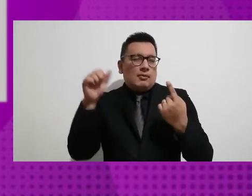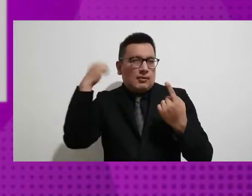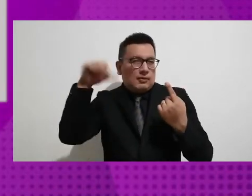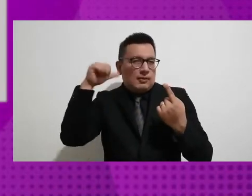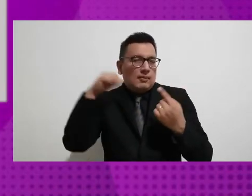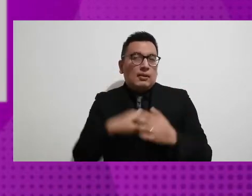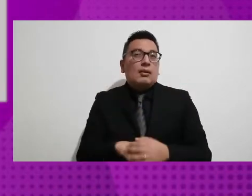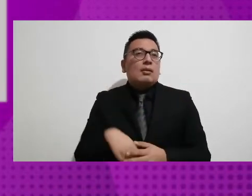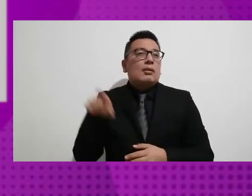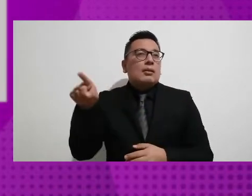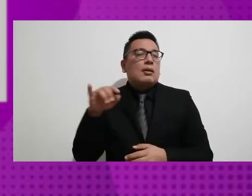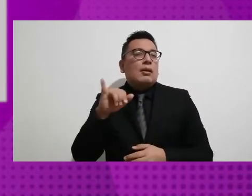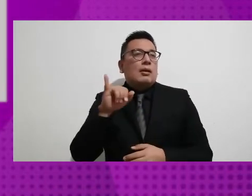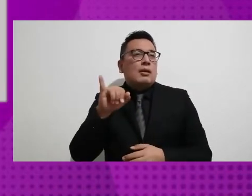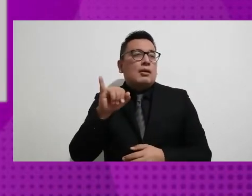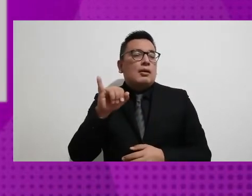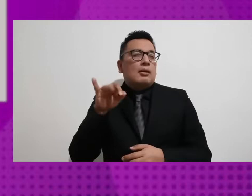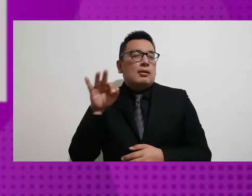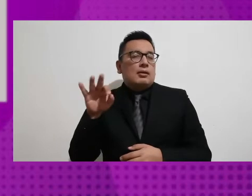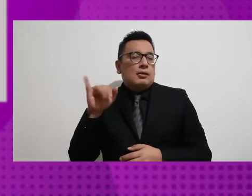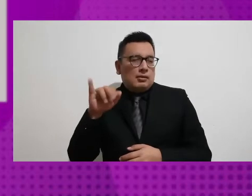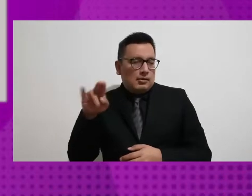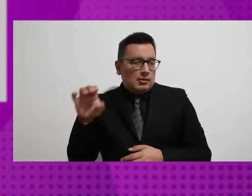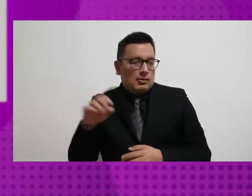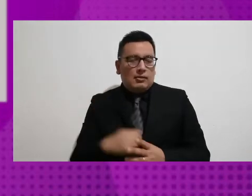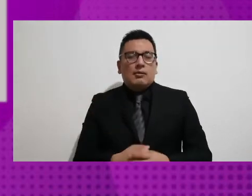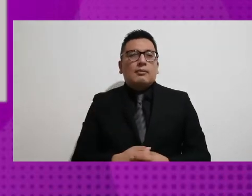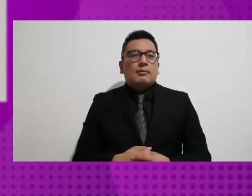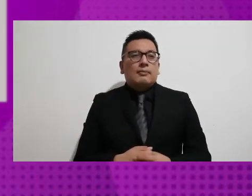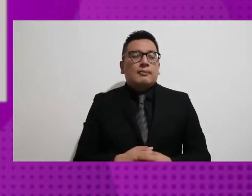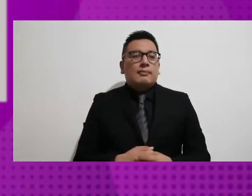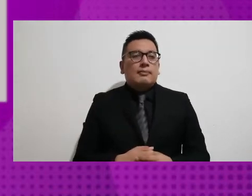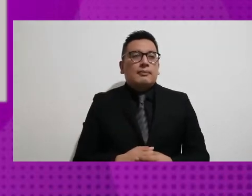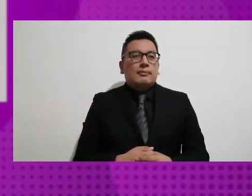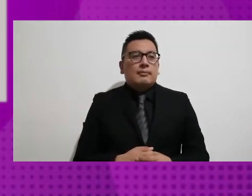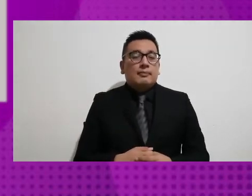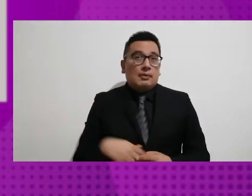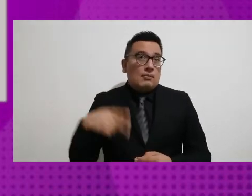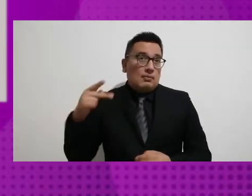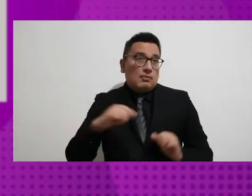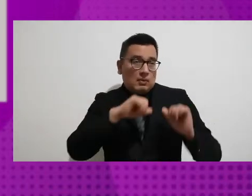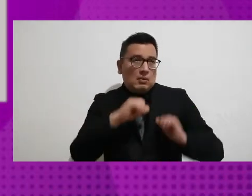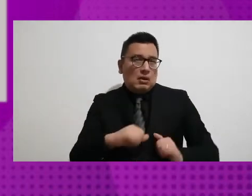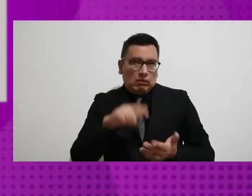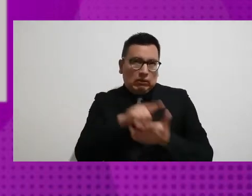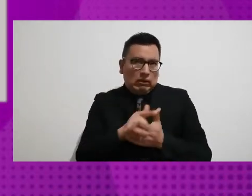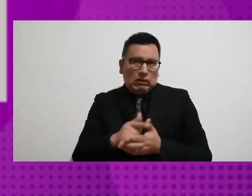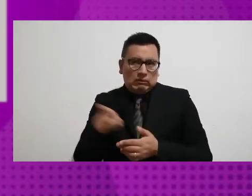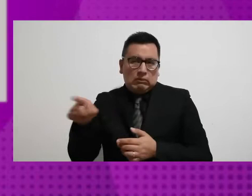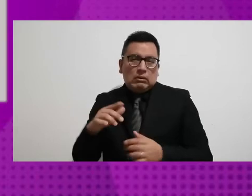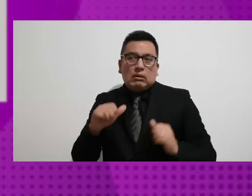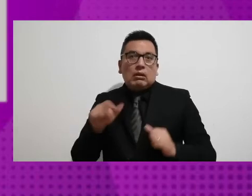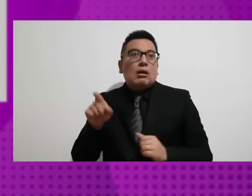ejercicio de esas facultades de atracción que tiene, derivado de estas facultades que le otorga la